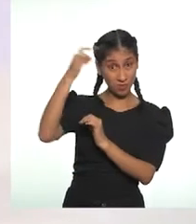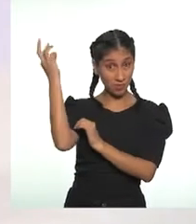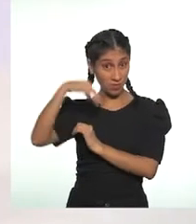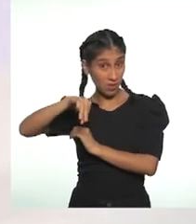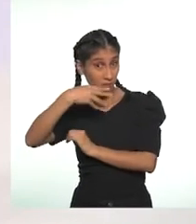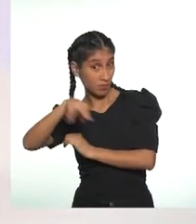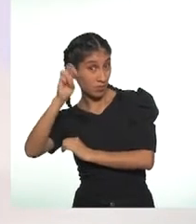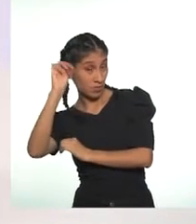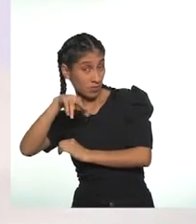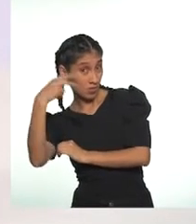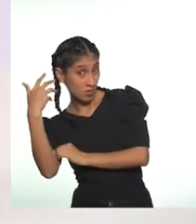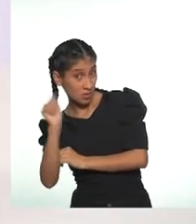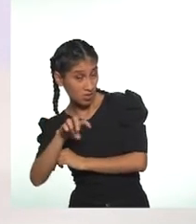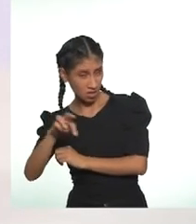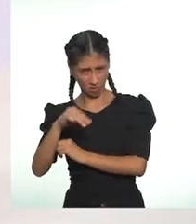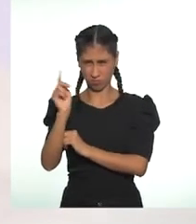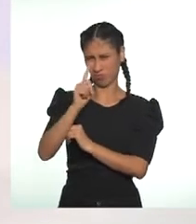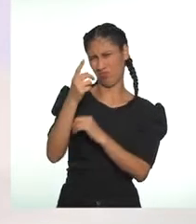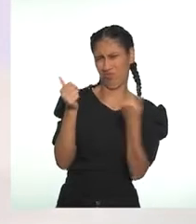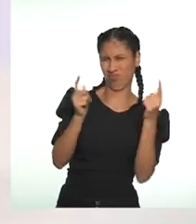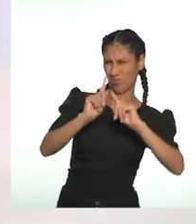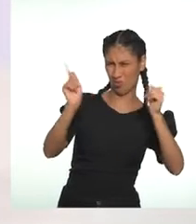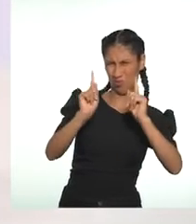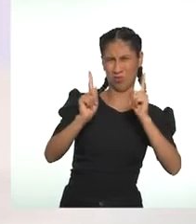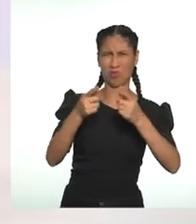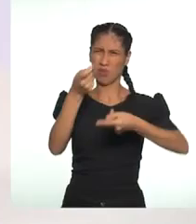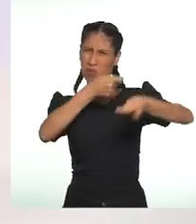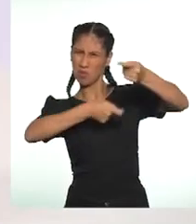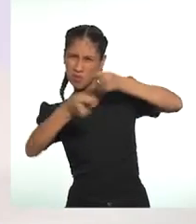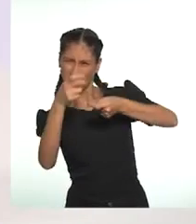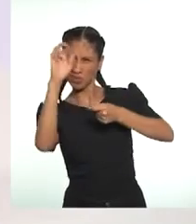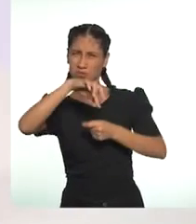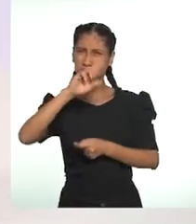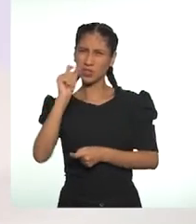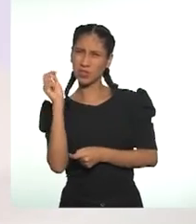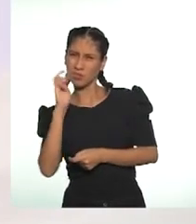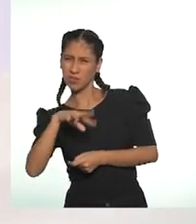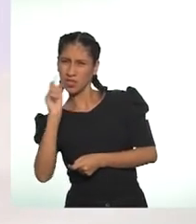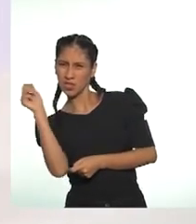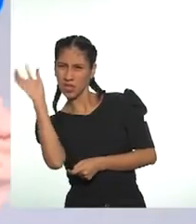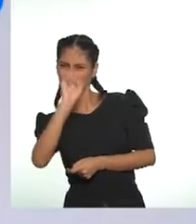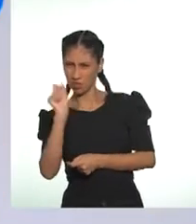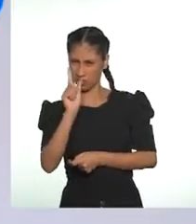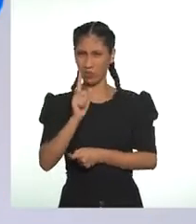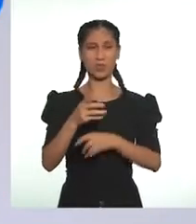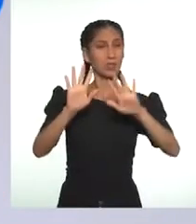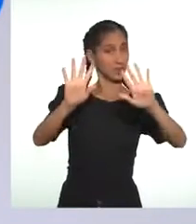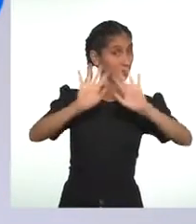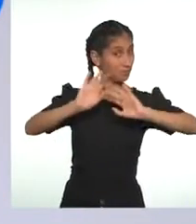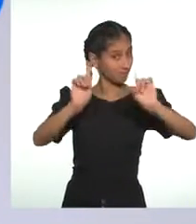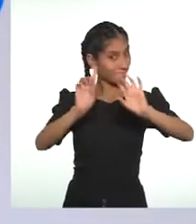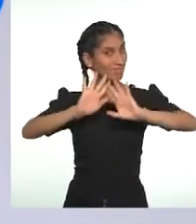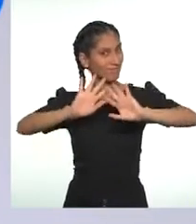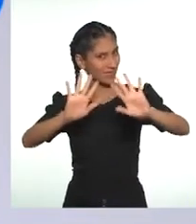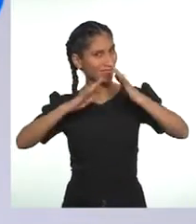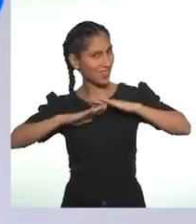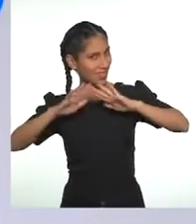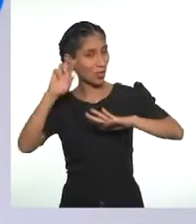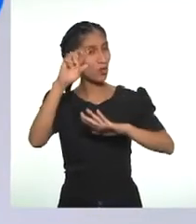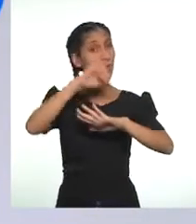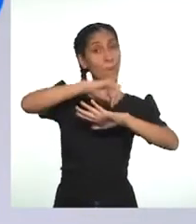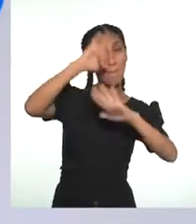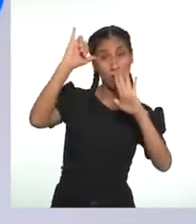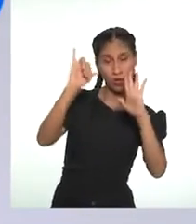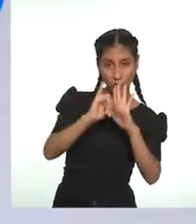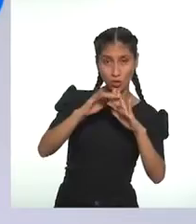ñam ñam o algo así? Ya vimos que no es muy buena idea eso de las ventas piramidales. No, Tocino, tranquilo. Es más